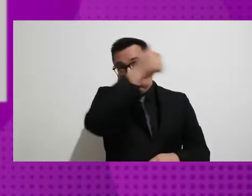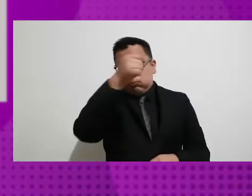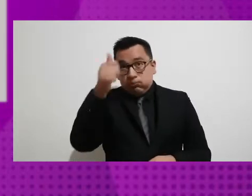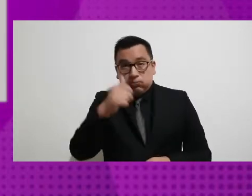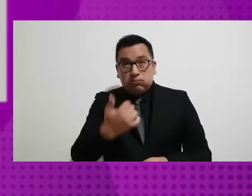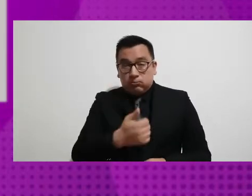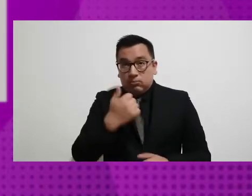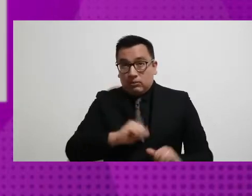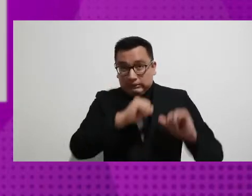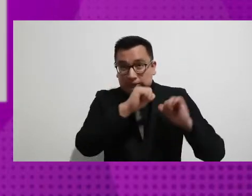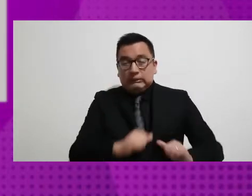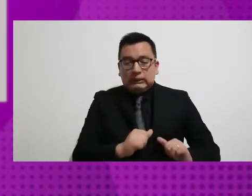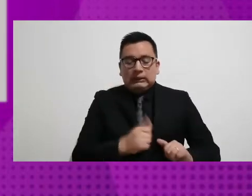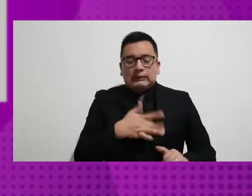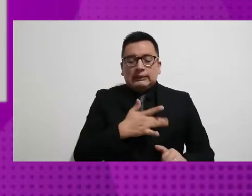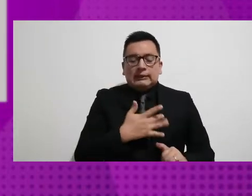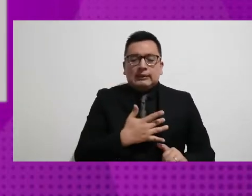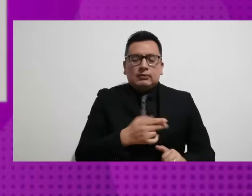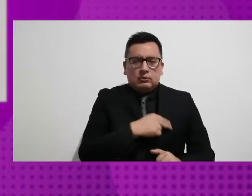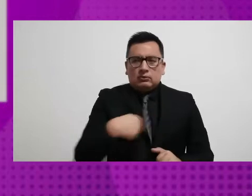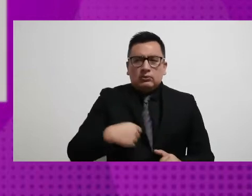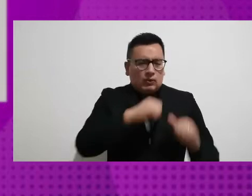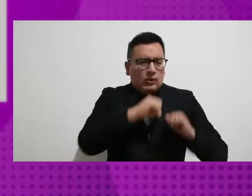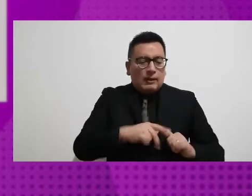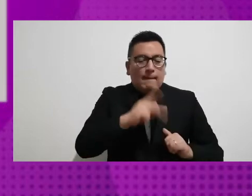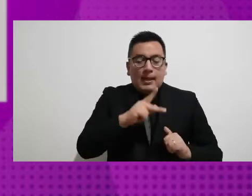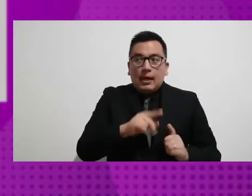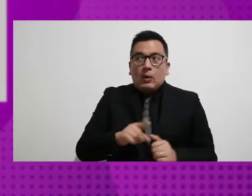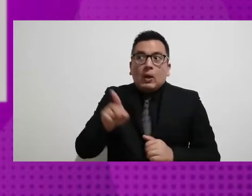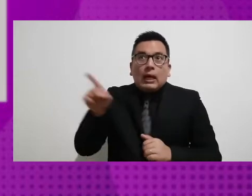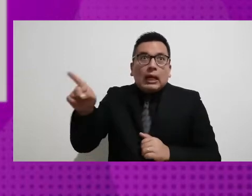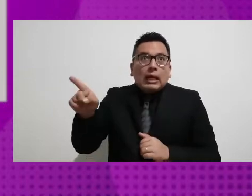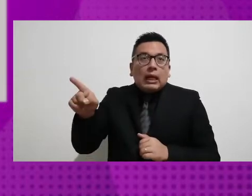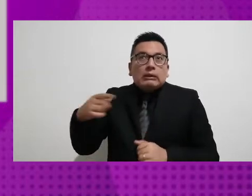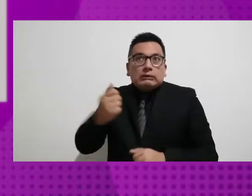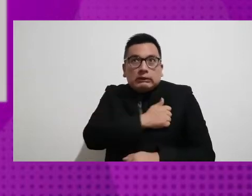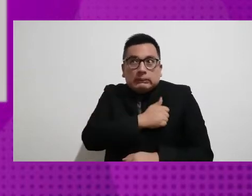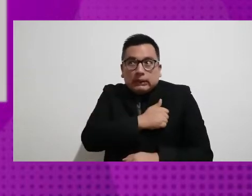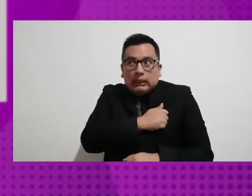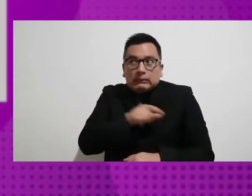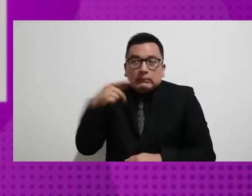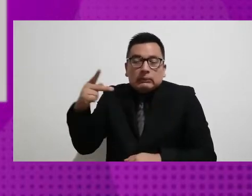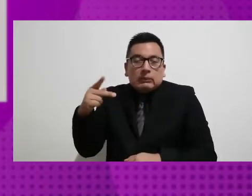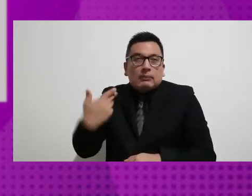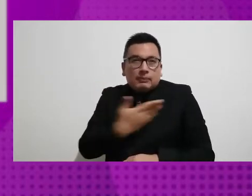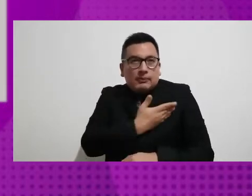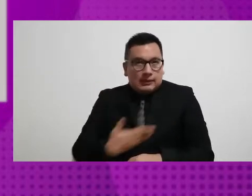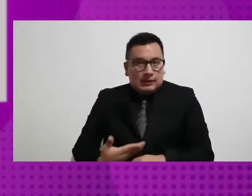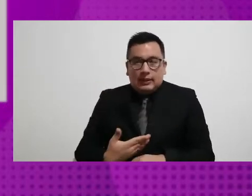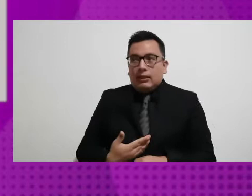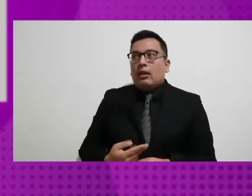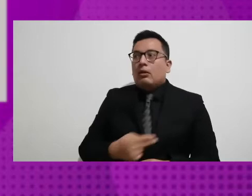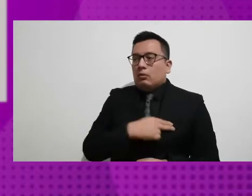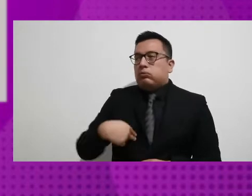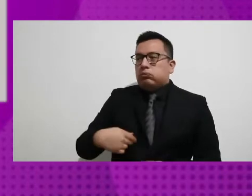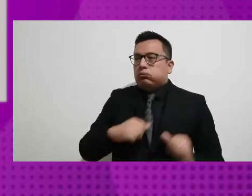un órgano superior, que es la federación, para que se ejerzan ciertas facultades que ellos en